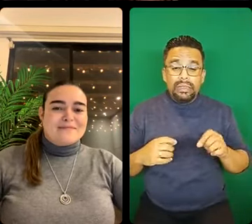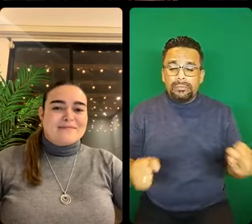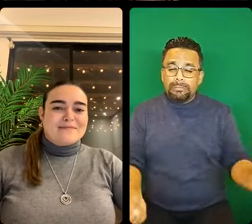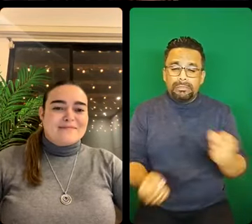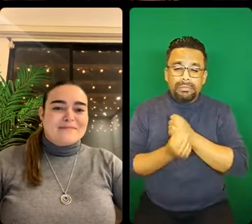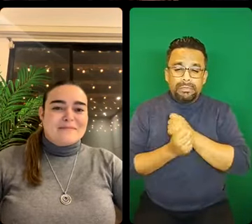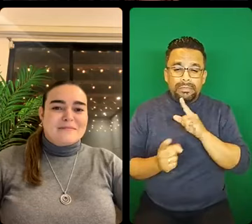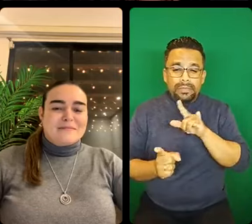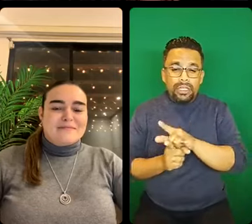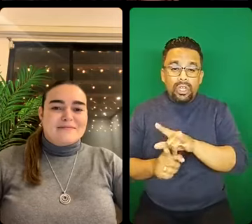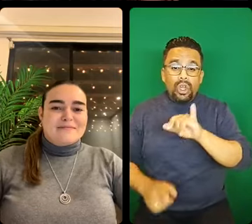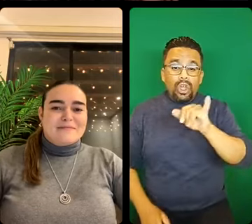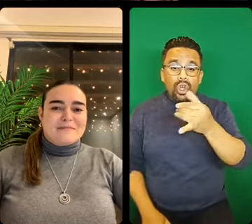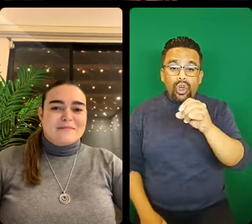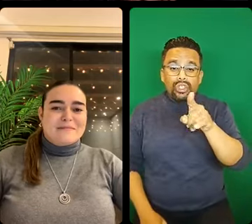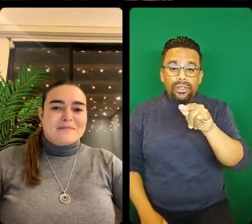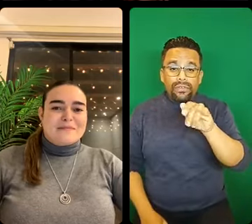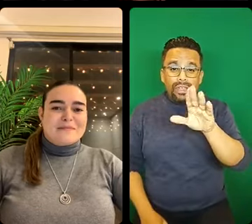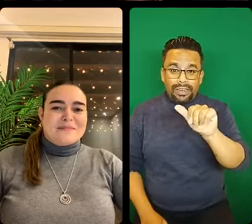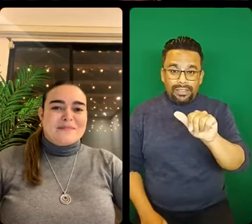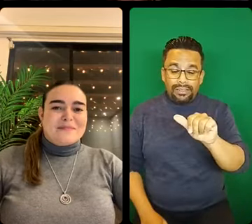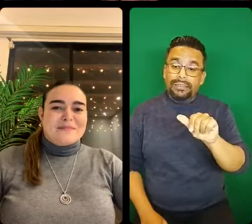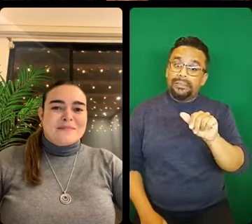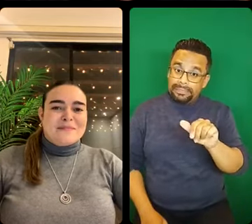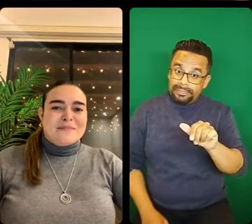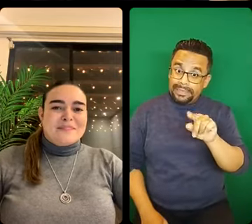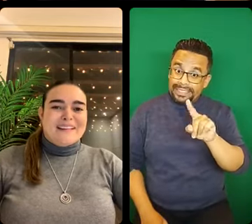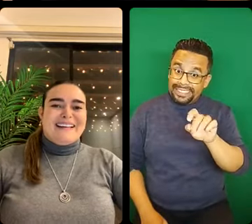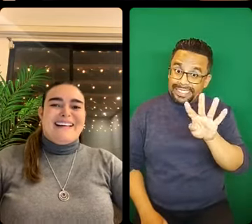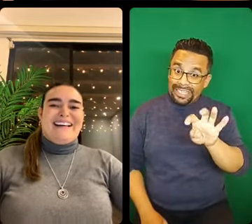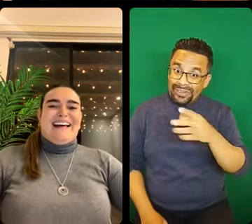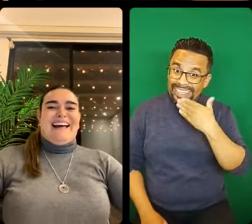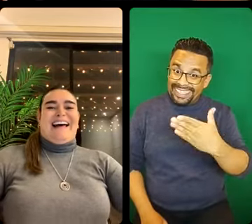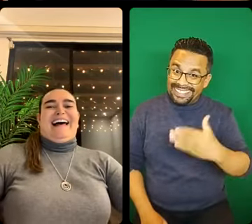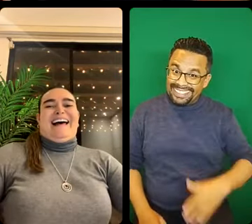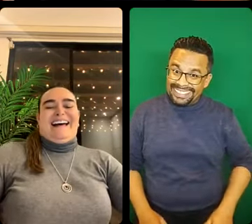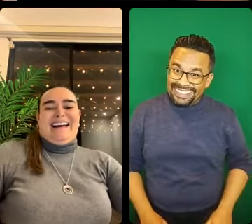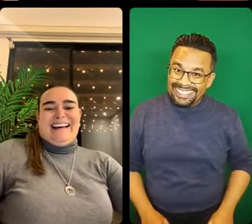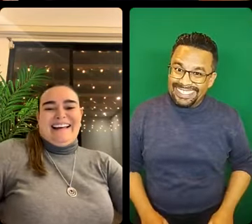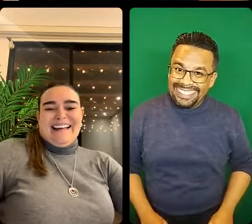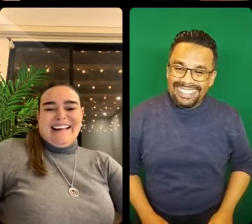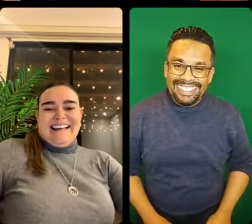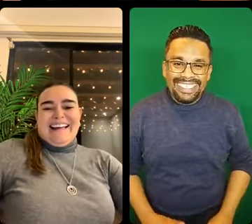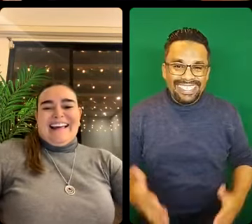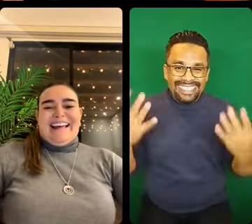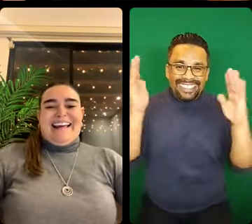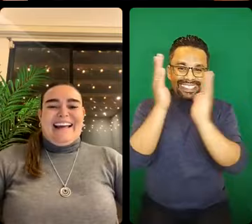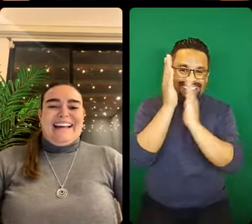Josefina, Martín Osorio. Ahí van 69, gracias.